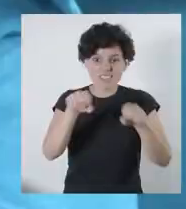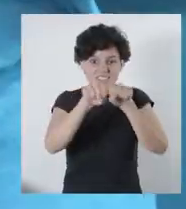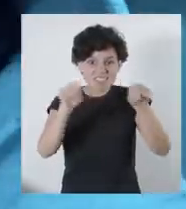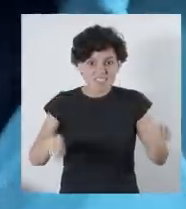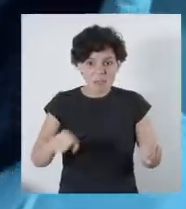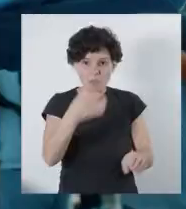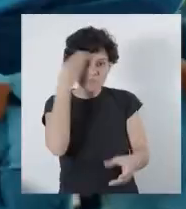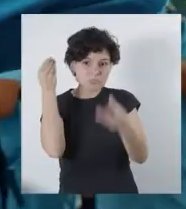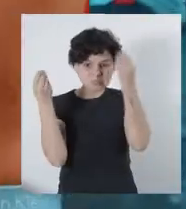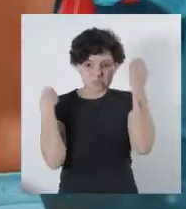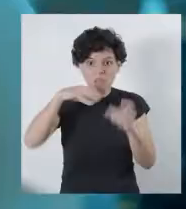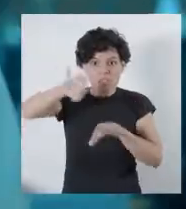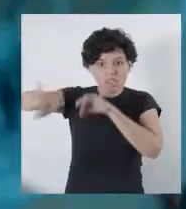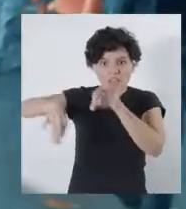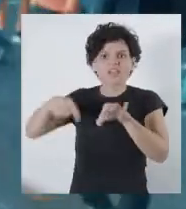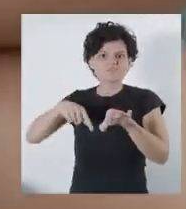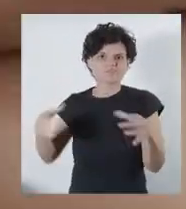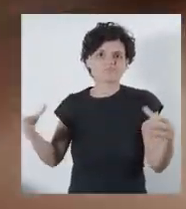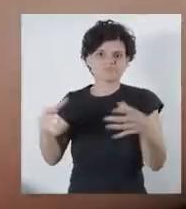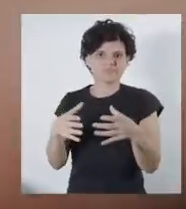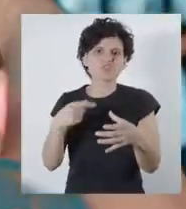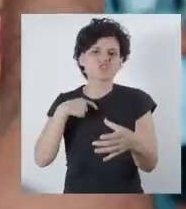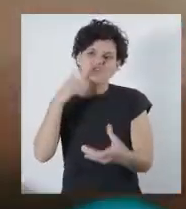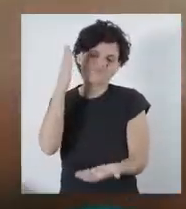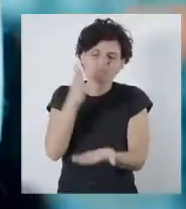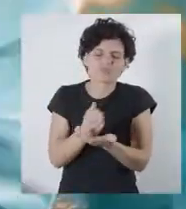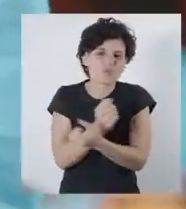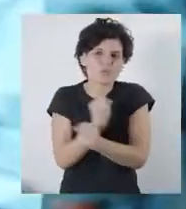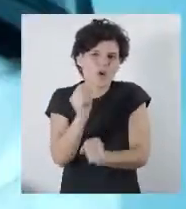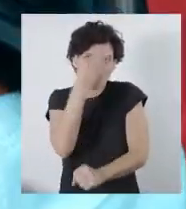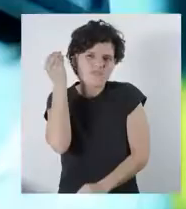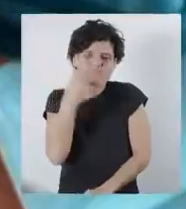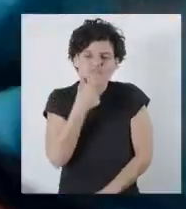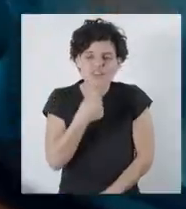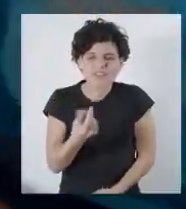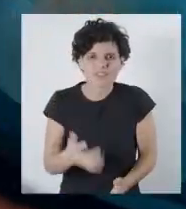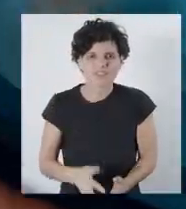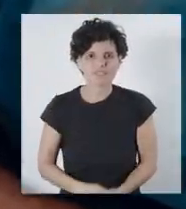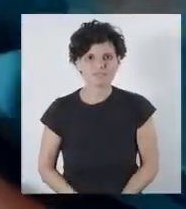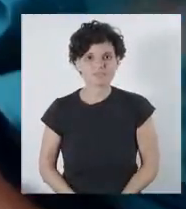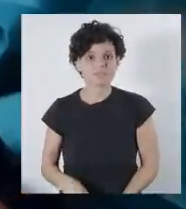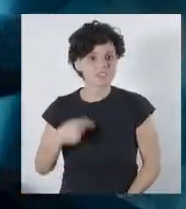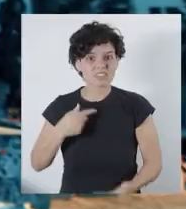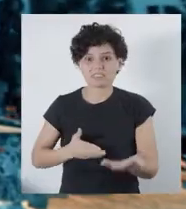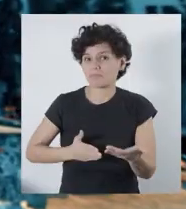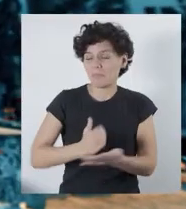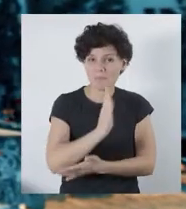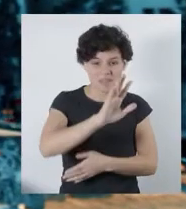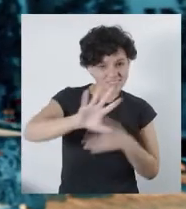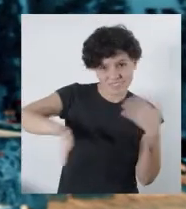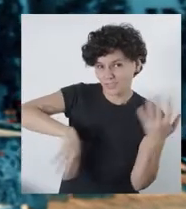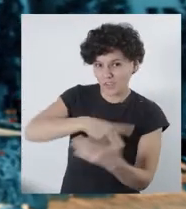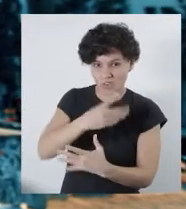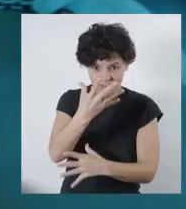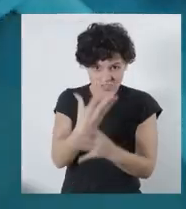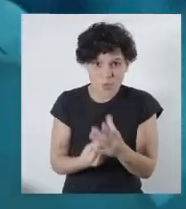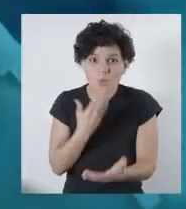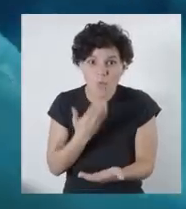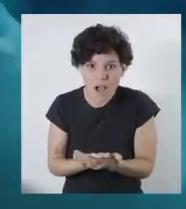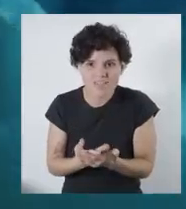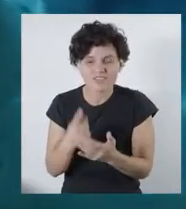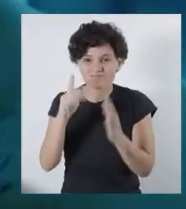me gusta todo lo que el sistema nervioso pero nada más que no olviden tan fácilmente latoya peso ya